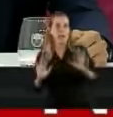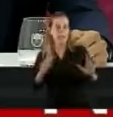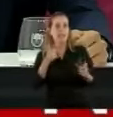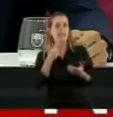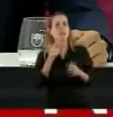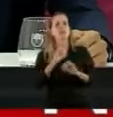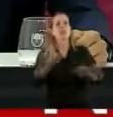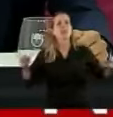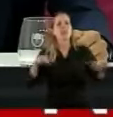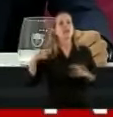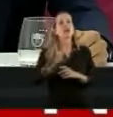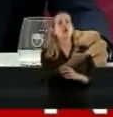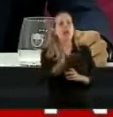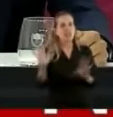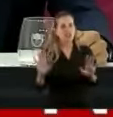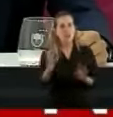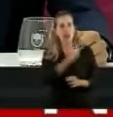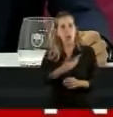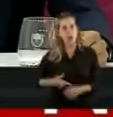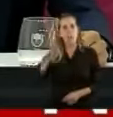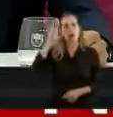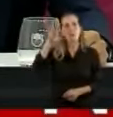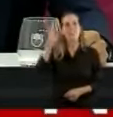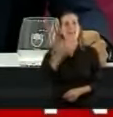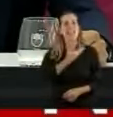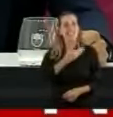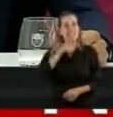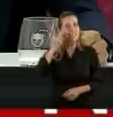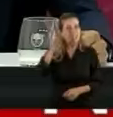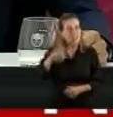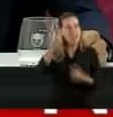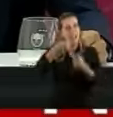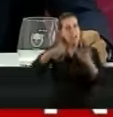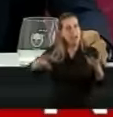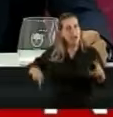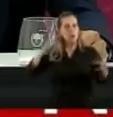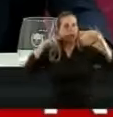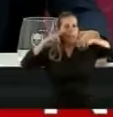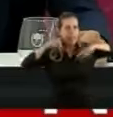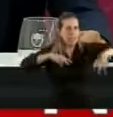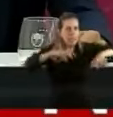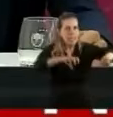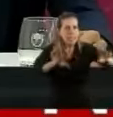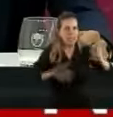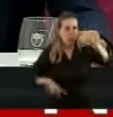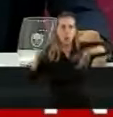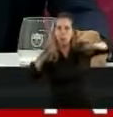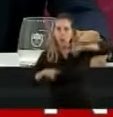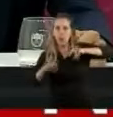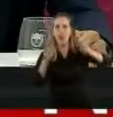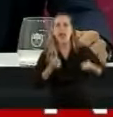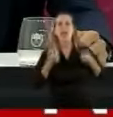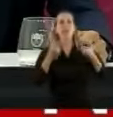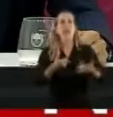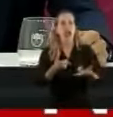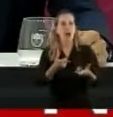el gobierno de la provincia de Santa Fe en cada una de estas causas ofrece una recompensa